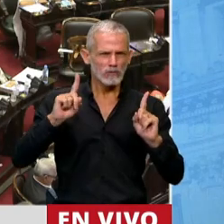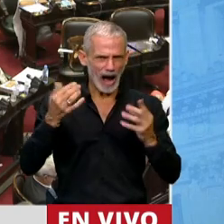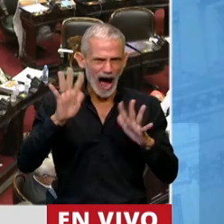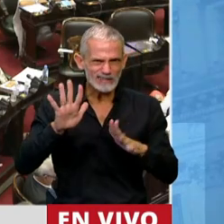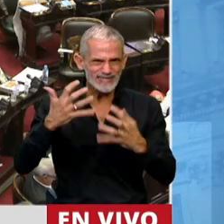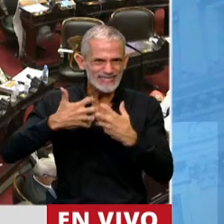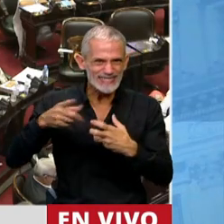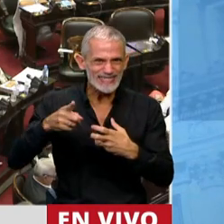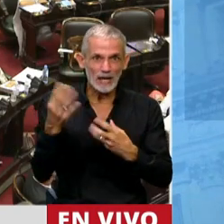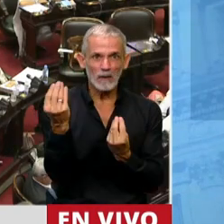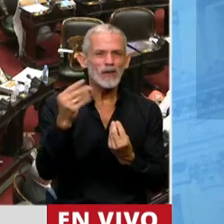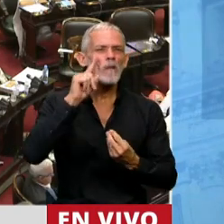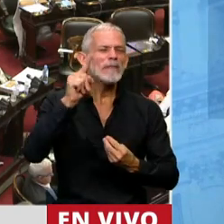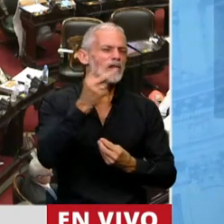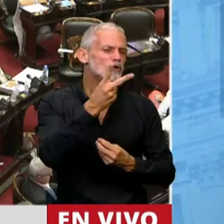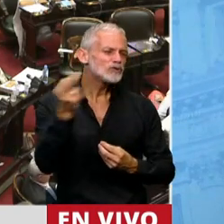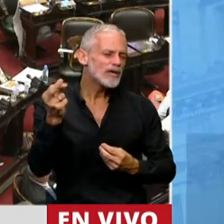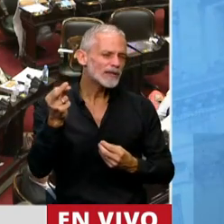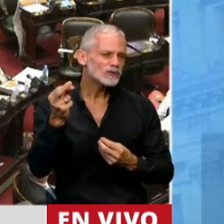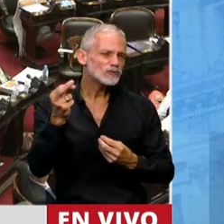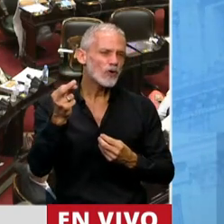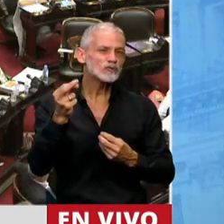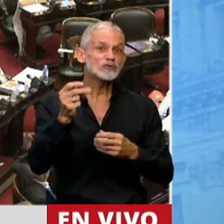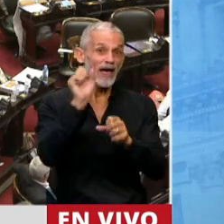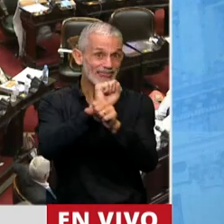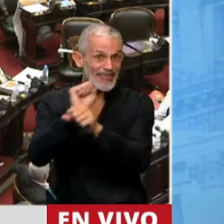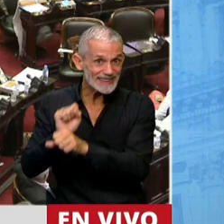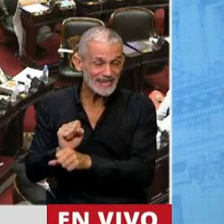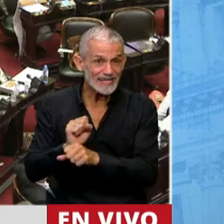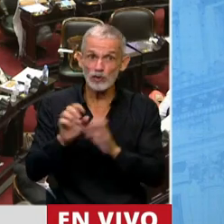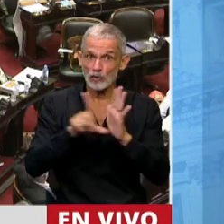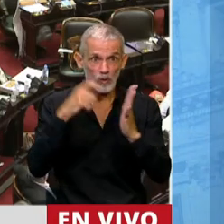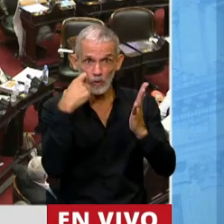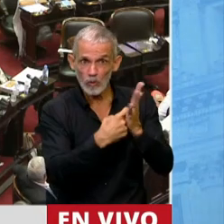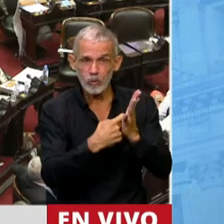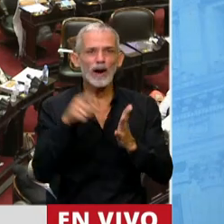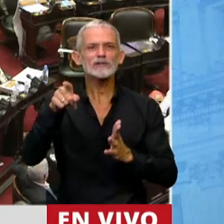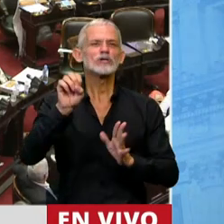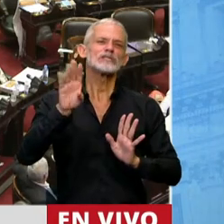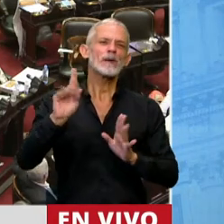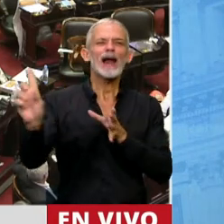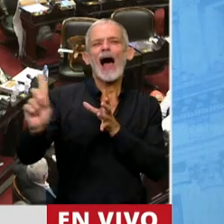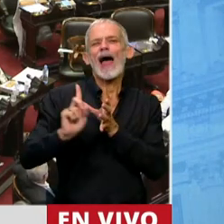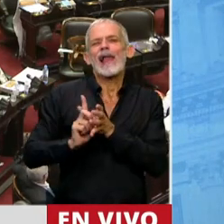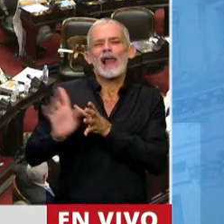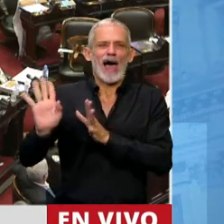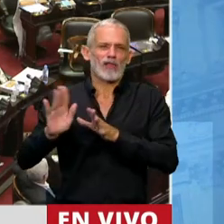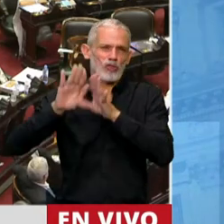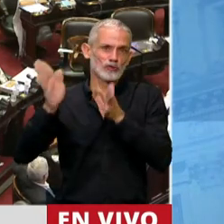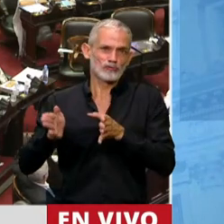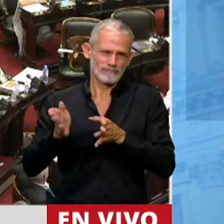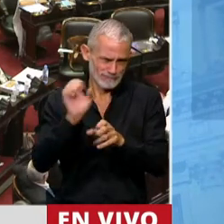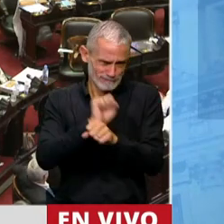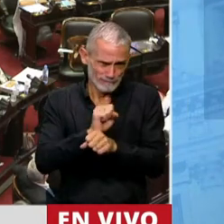un sistema de 1.200 detenidos ilegales que ellos llaman aislados.